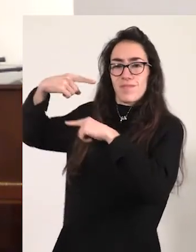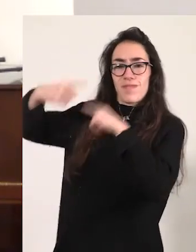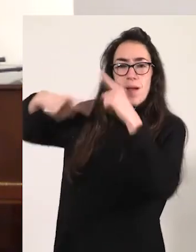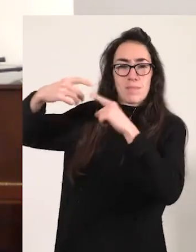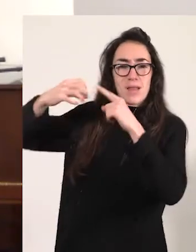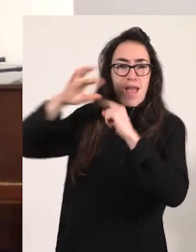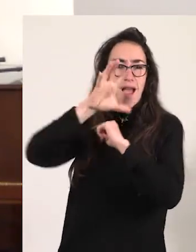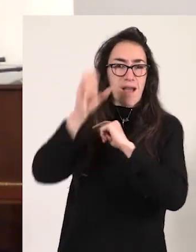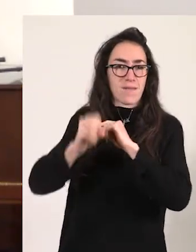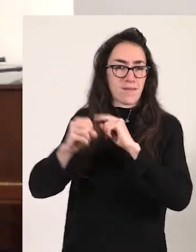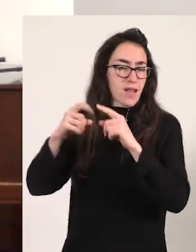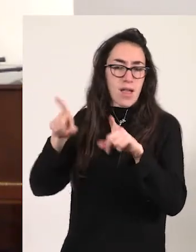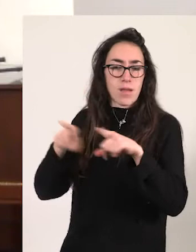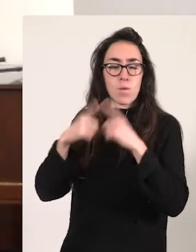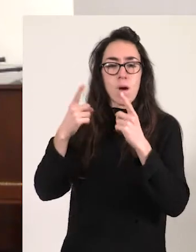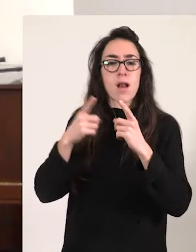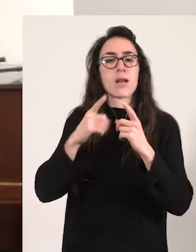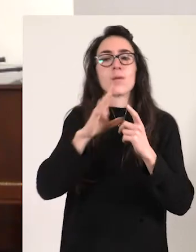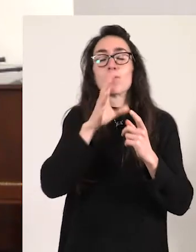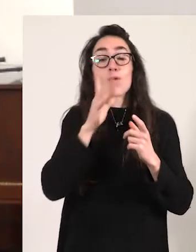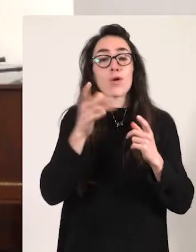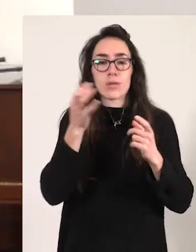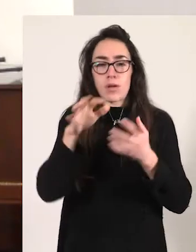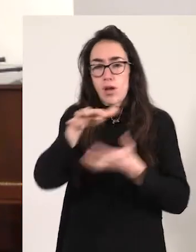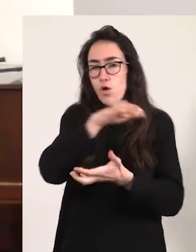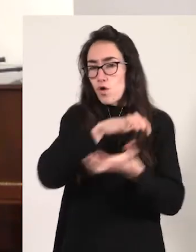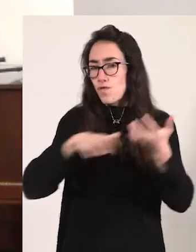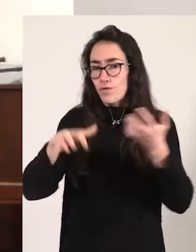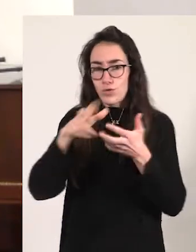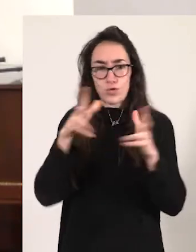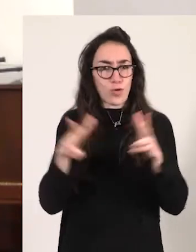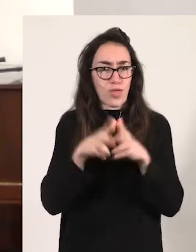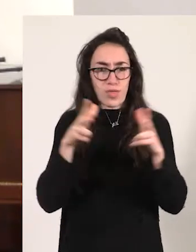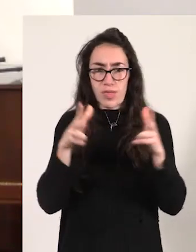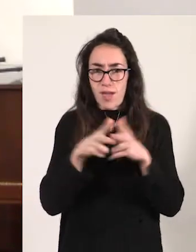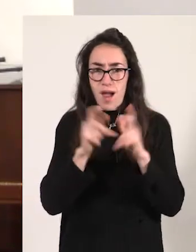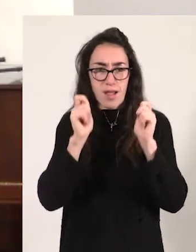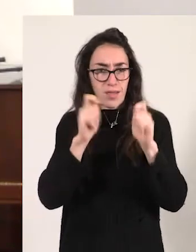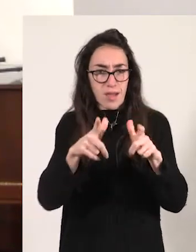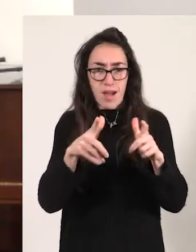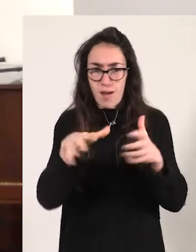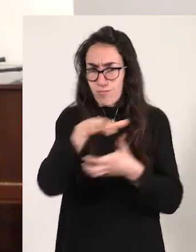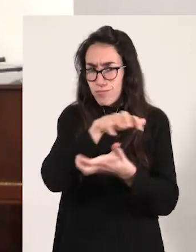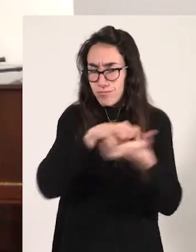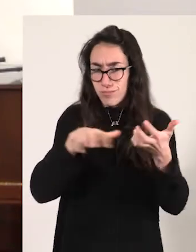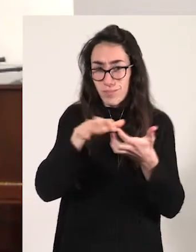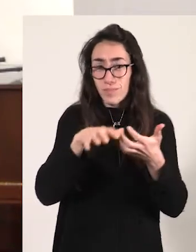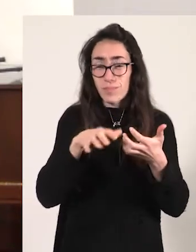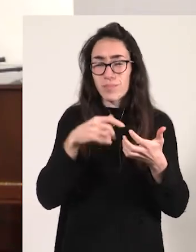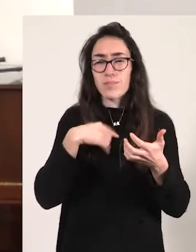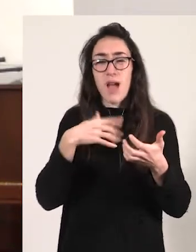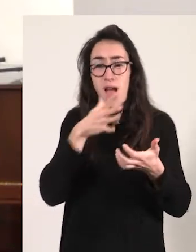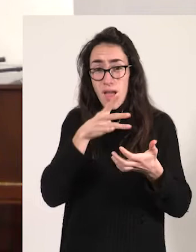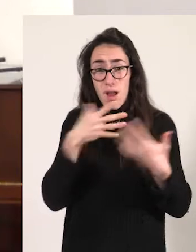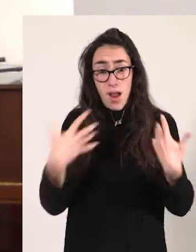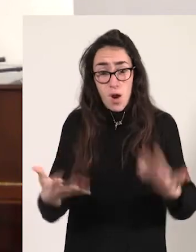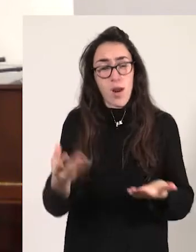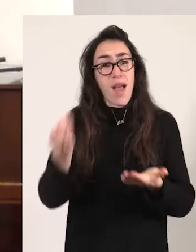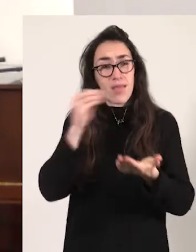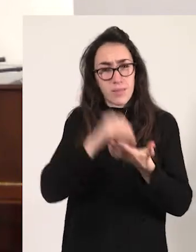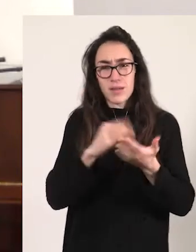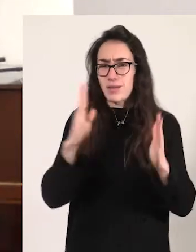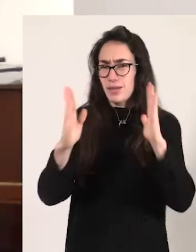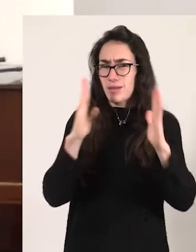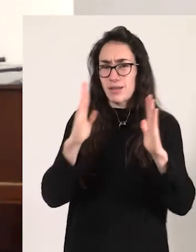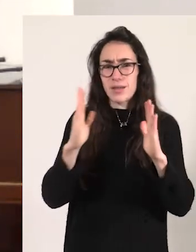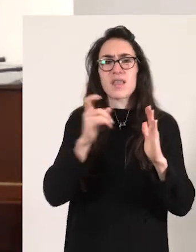ascendencia migrante, sino porque se crea conflictividad social. O sea, realmente yo recuerdo hace no mucho, porque además se está volviendo a